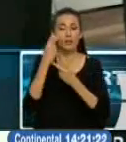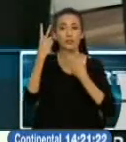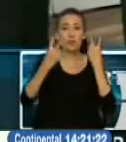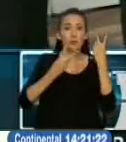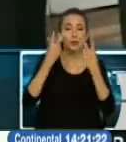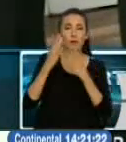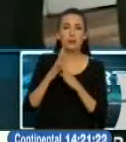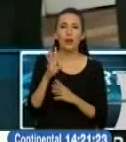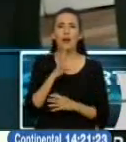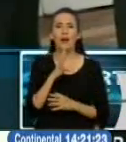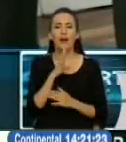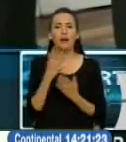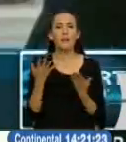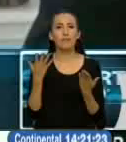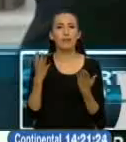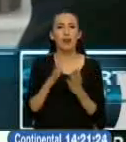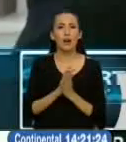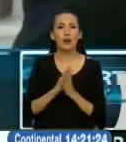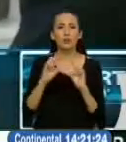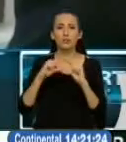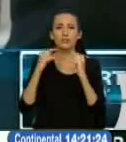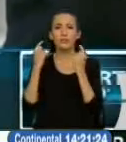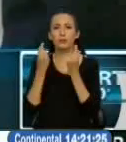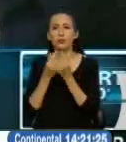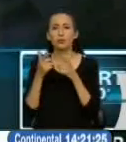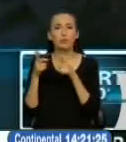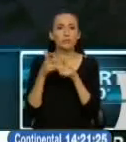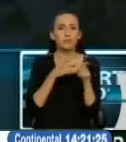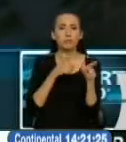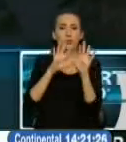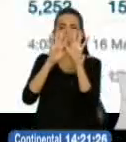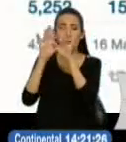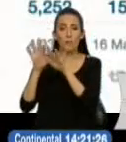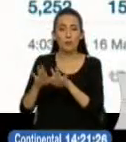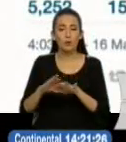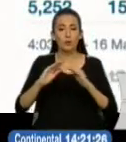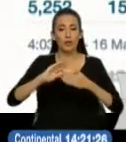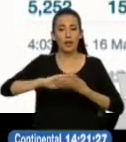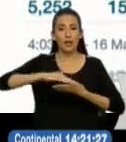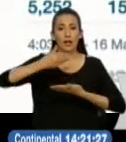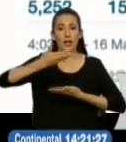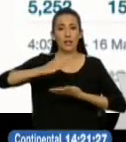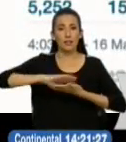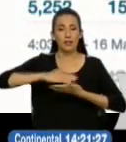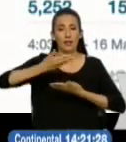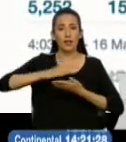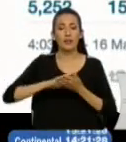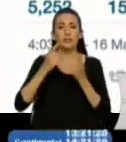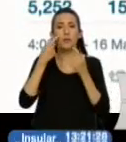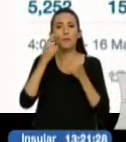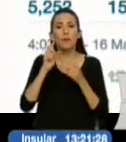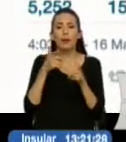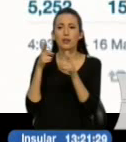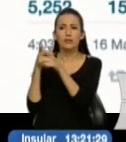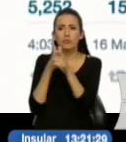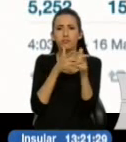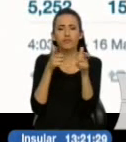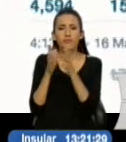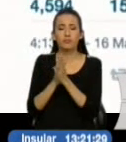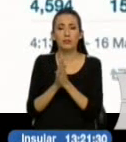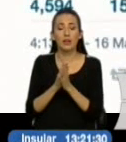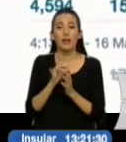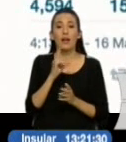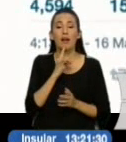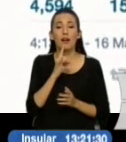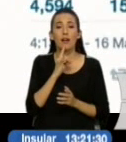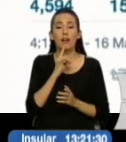en el que hablaron sobre yihadistas y la utilización de computadores portátiles para realizar ataques. El mandatario, a través de su cuenta de